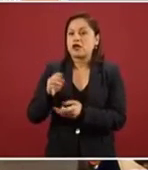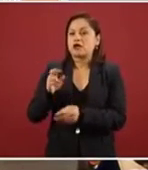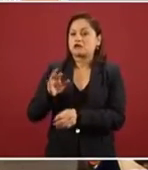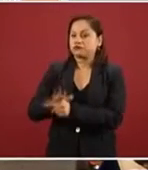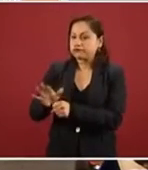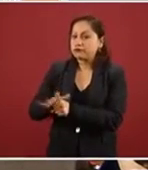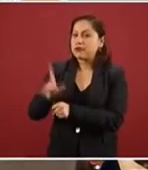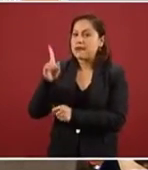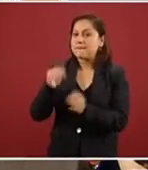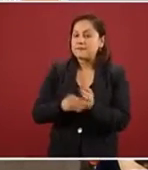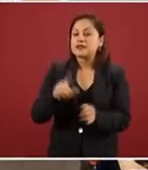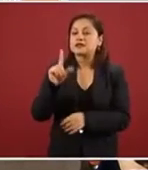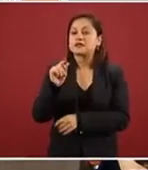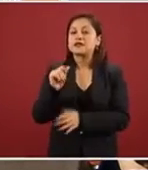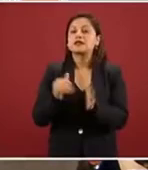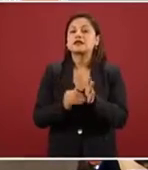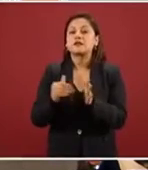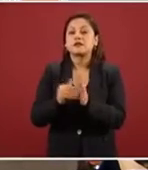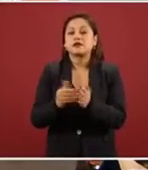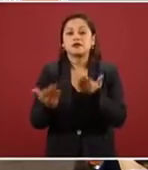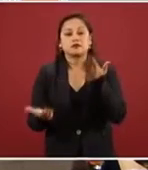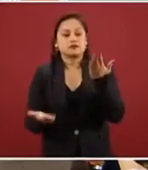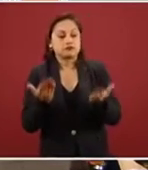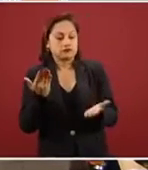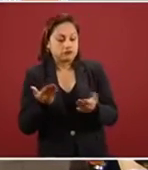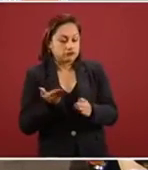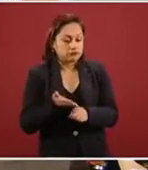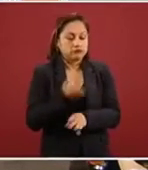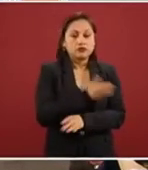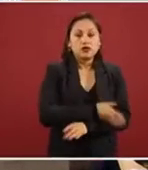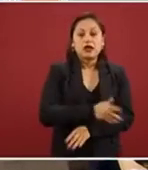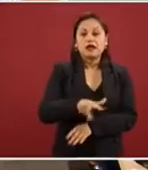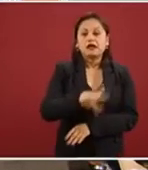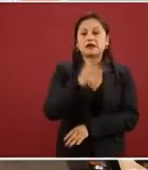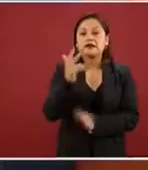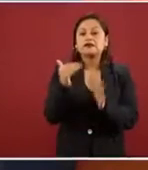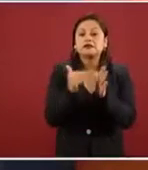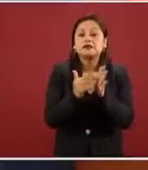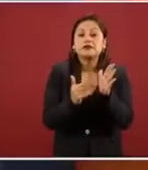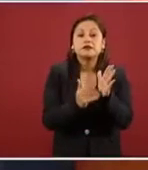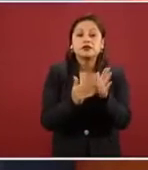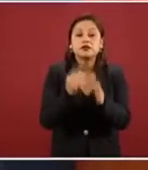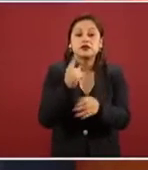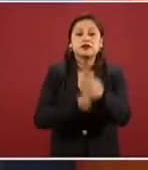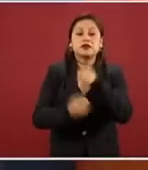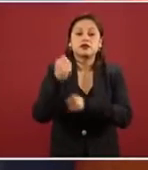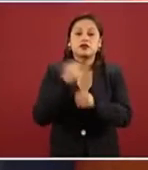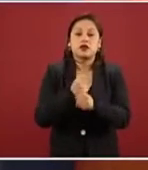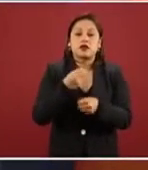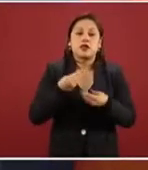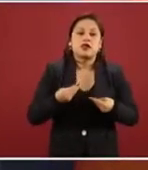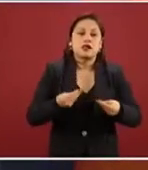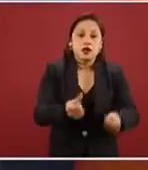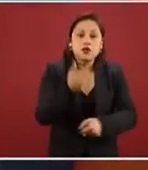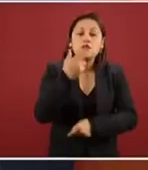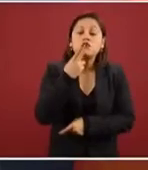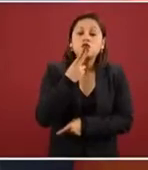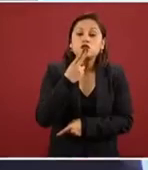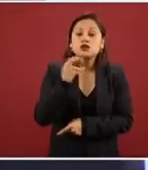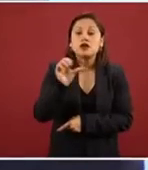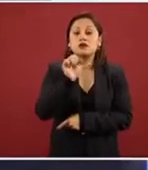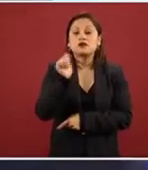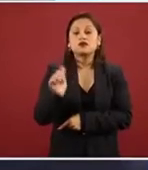con los 13.000 millones que se habían utilizado el año anterior y los 42.000, cerca